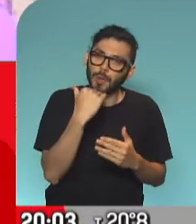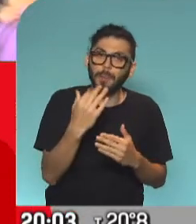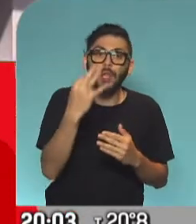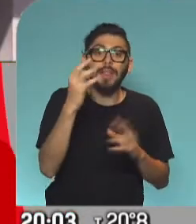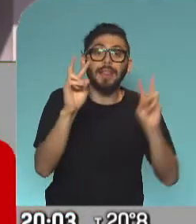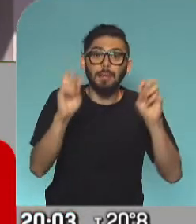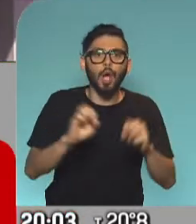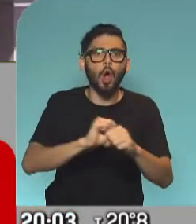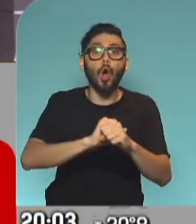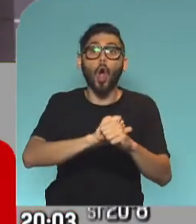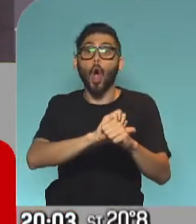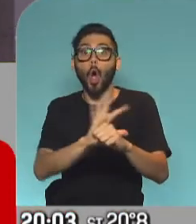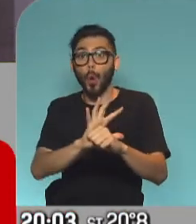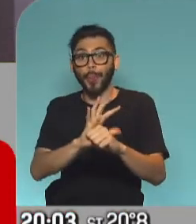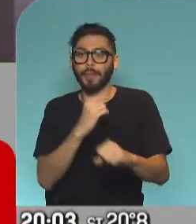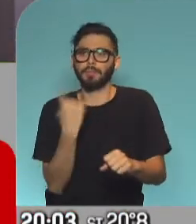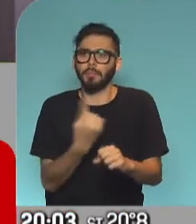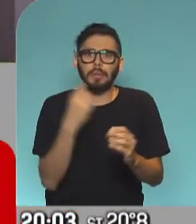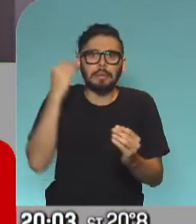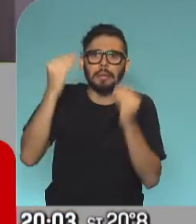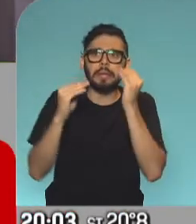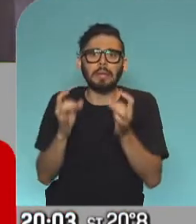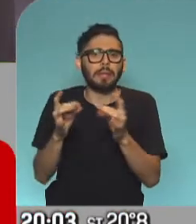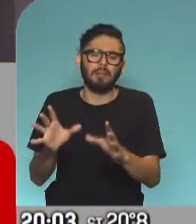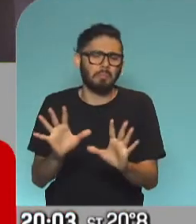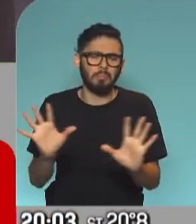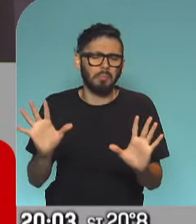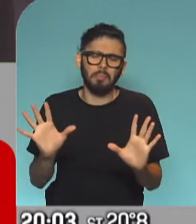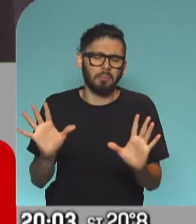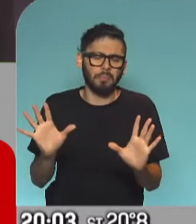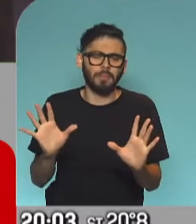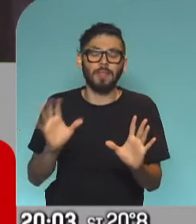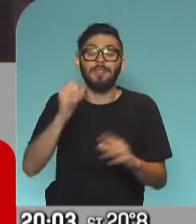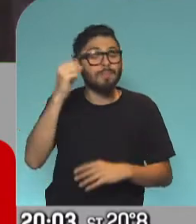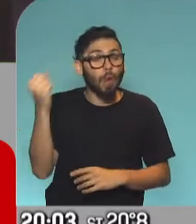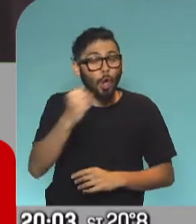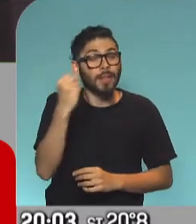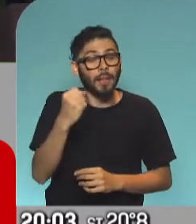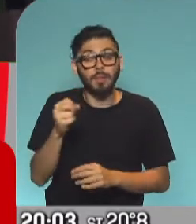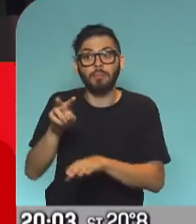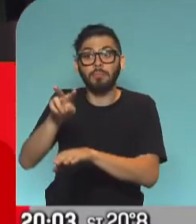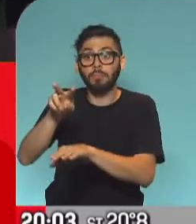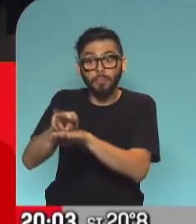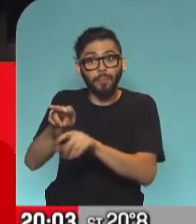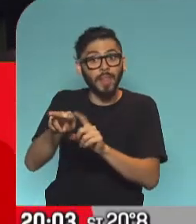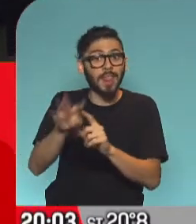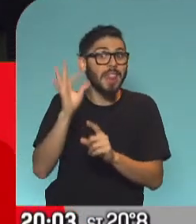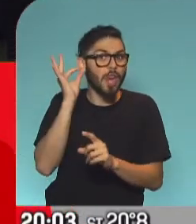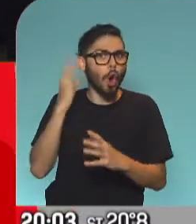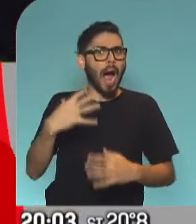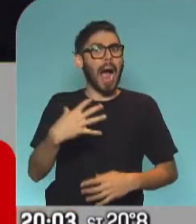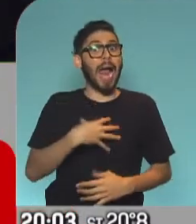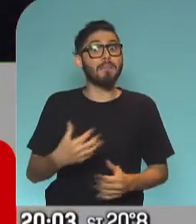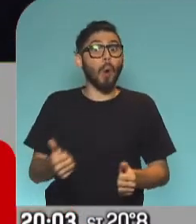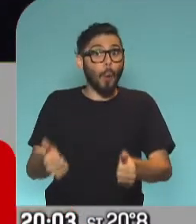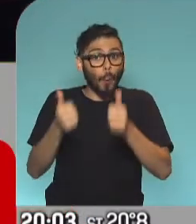COVID-19 no es algo que realmente nos preocupa en este momento. Lo importante es que está muy bien de ánimo. Eso